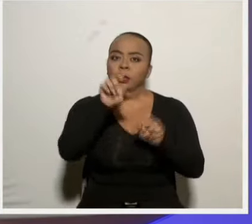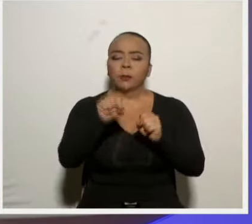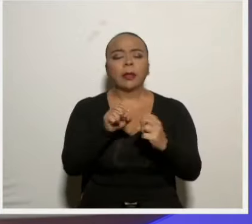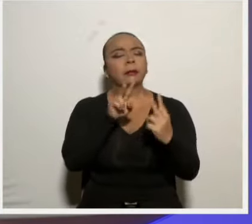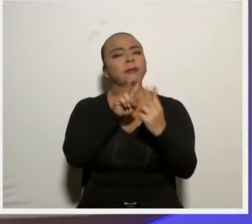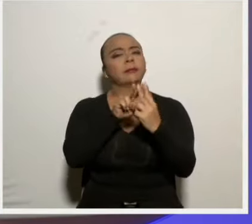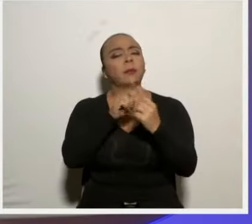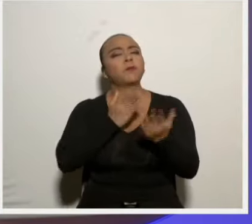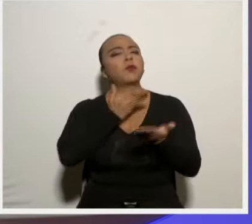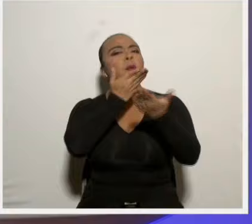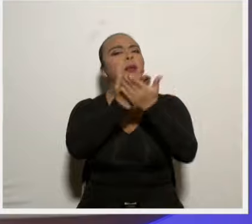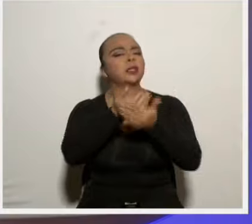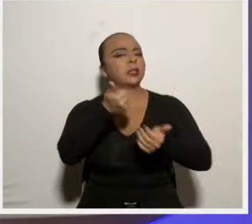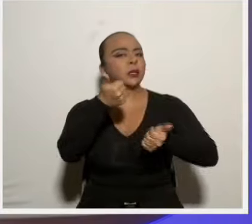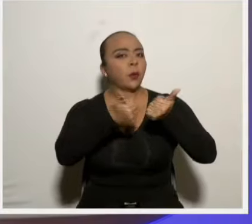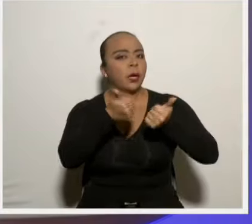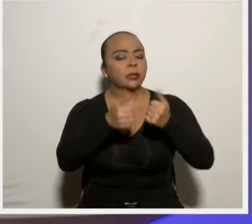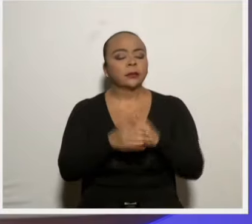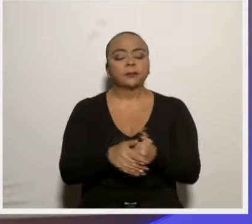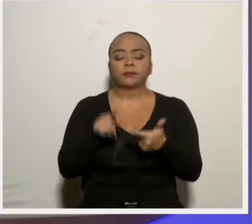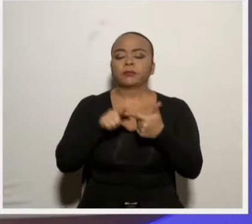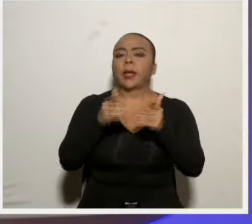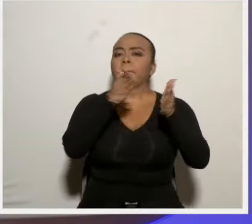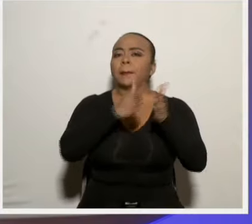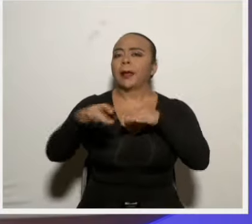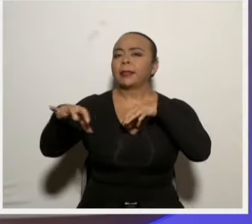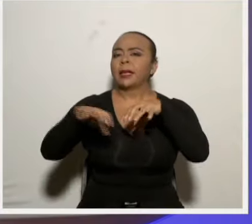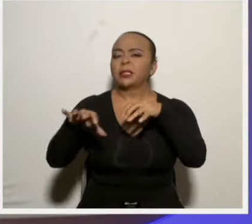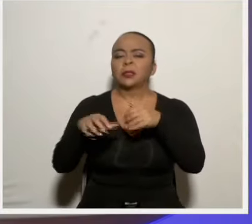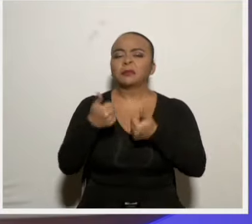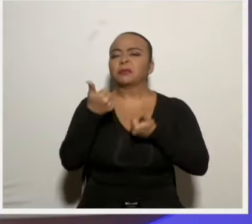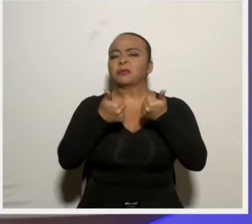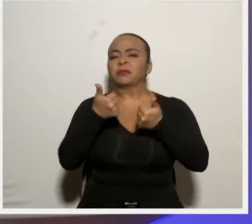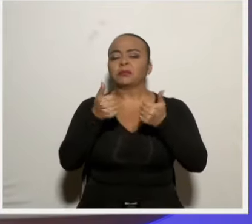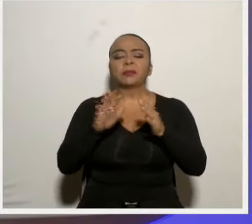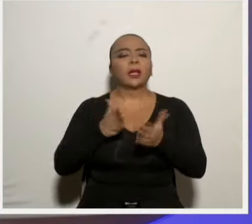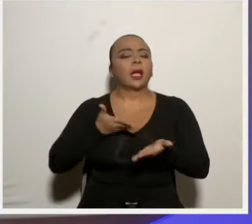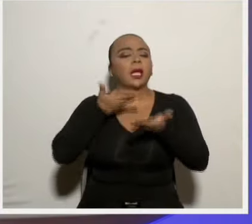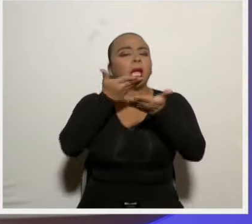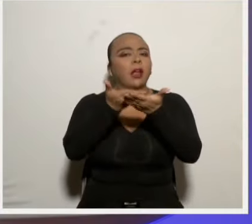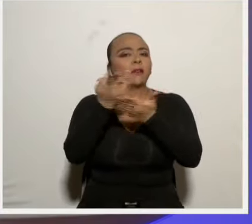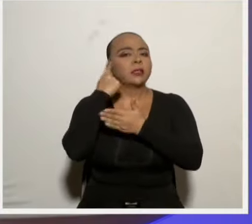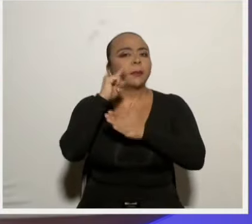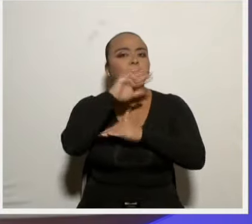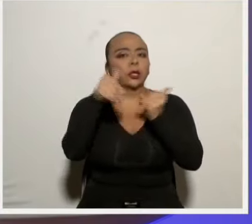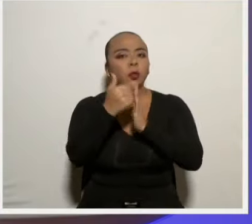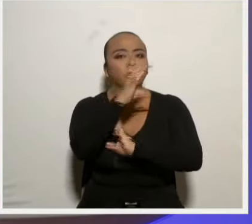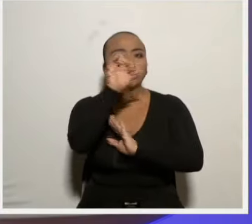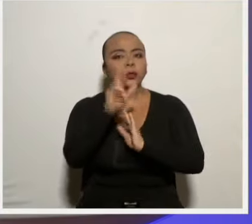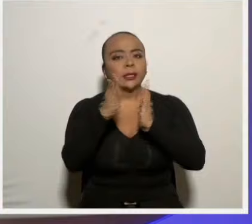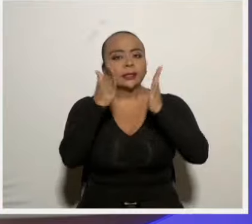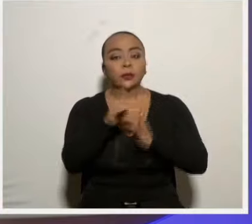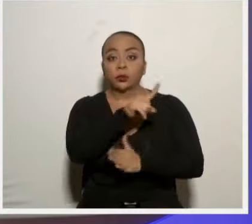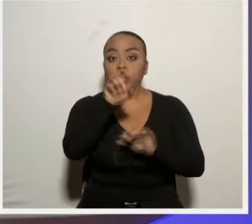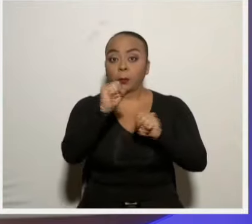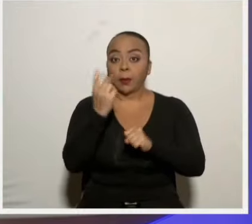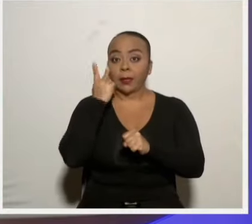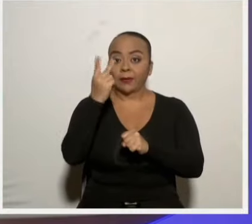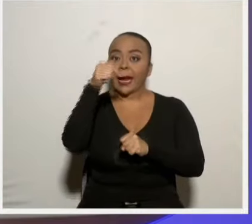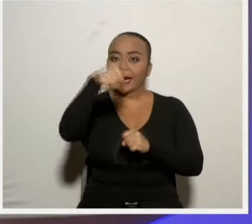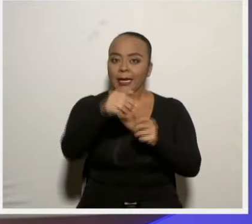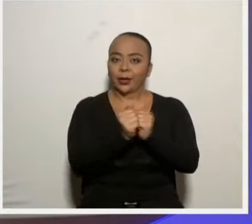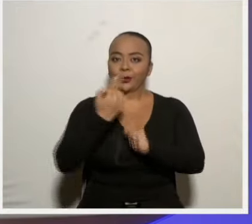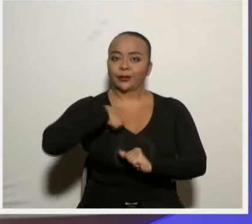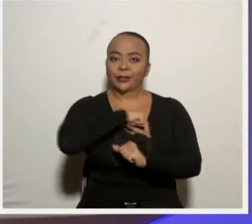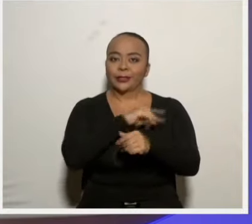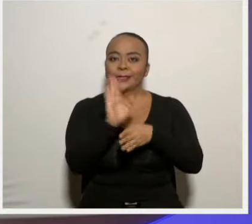cuáles son las propuestas de ellos y cuál es el plan de acción que le están ofreciendo a los costarricenses. Usted lo puede seguir aquí con